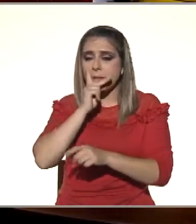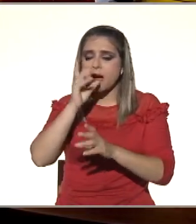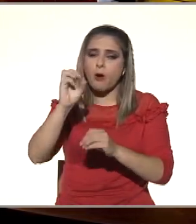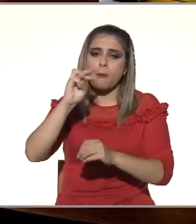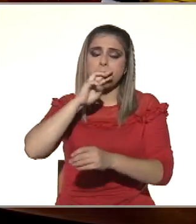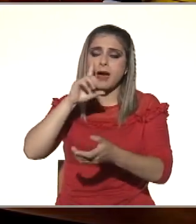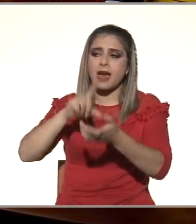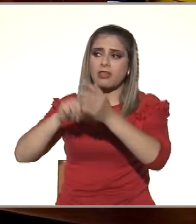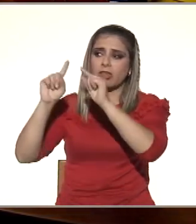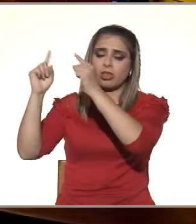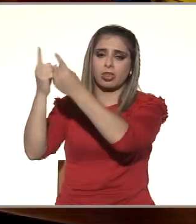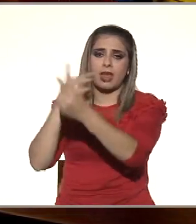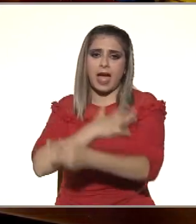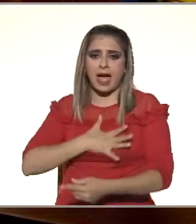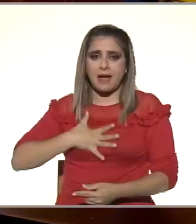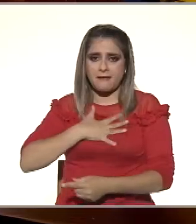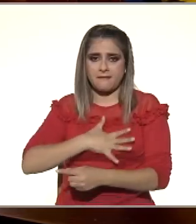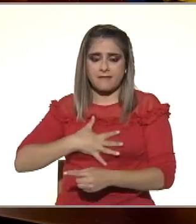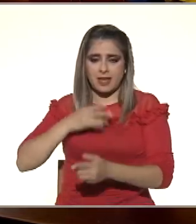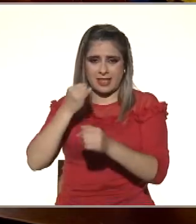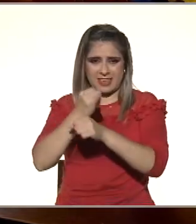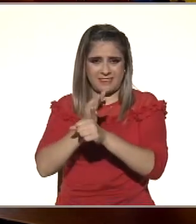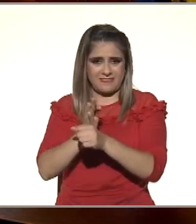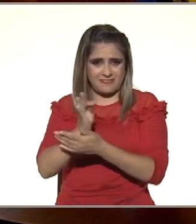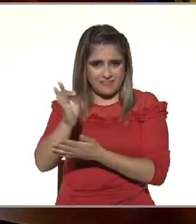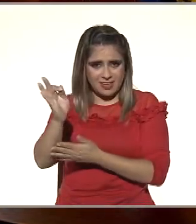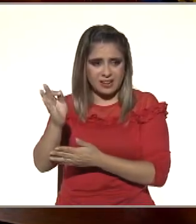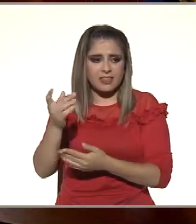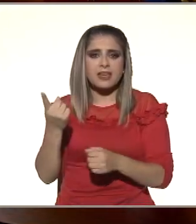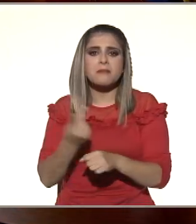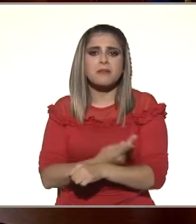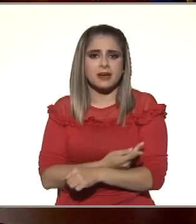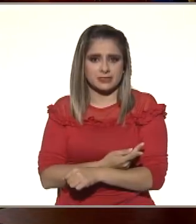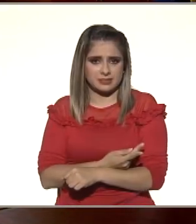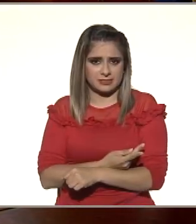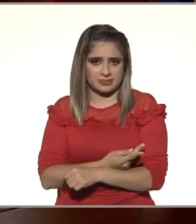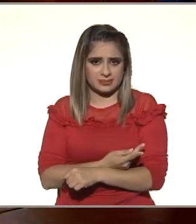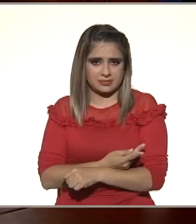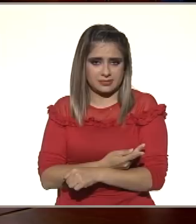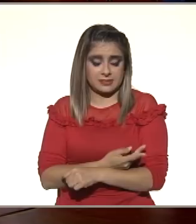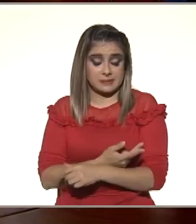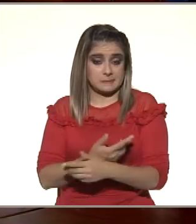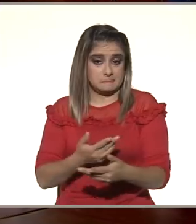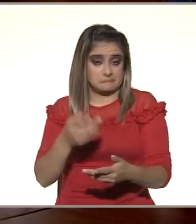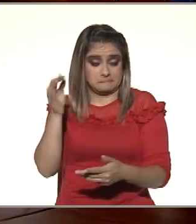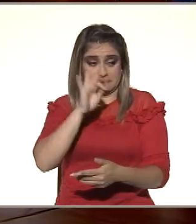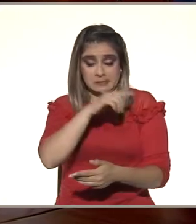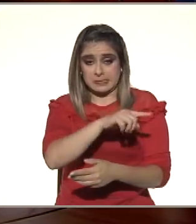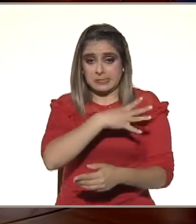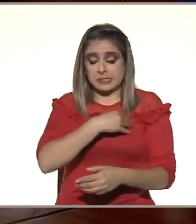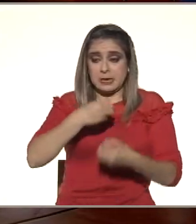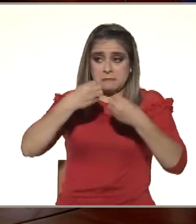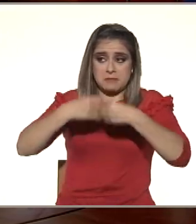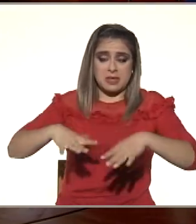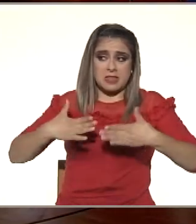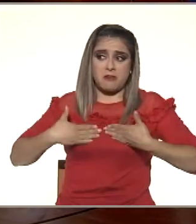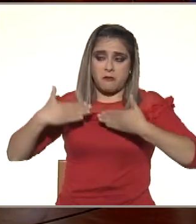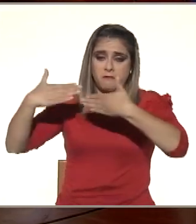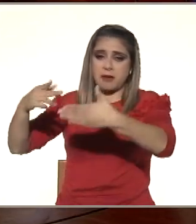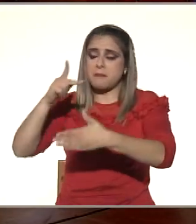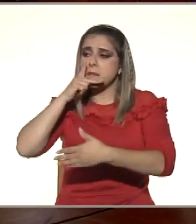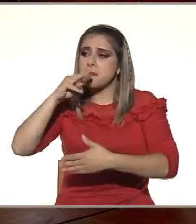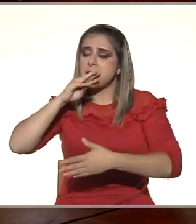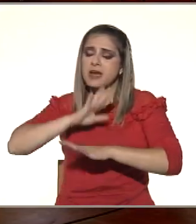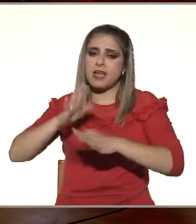madre? ¿Qué les pasa a los hijos? O sea, indudablemente me imagino que pierden la confianza en ese padre,